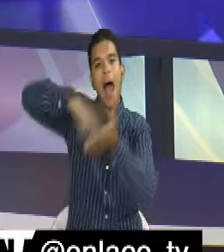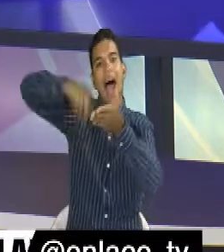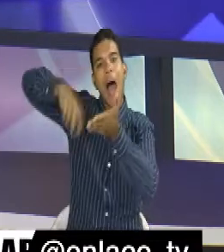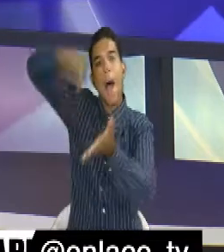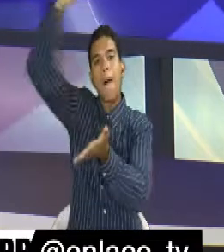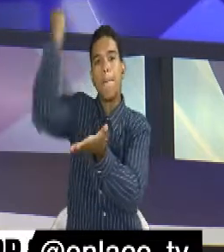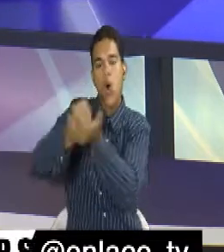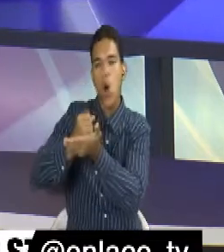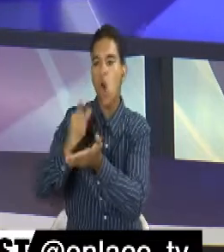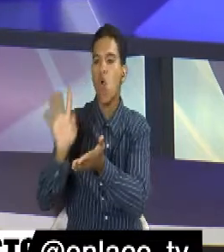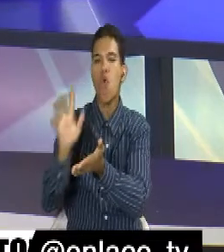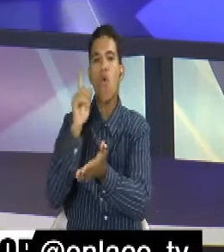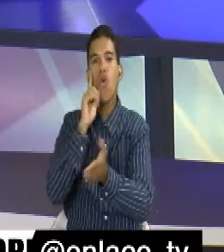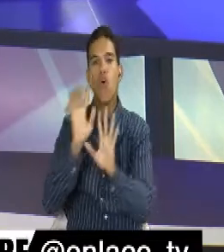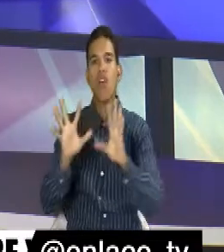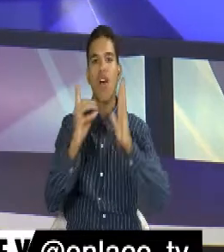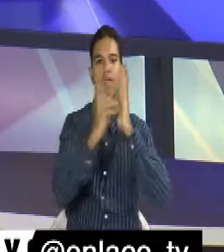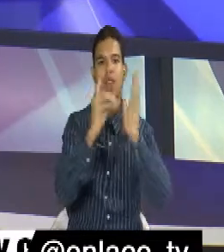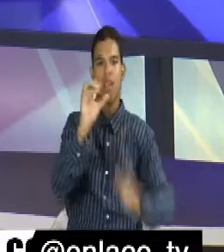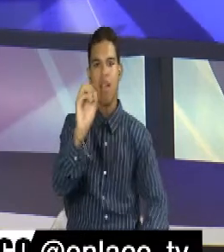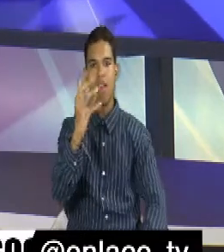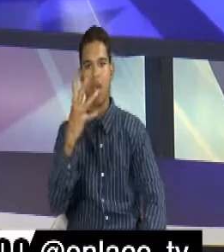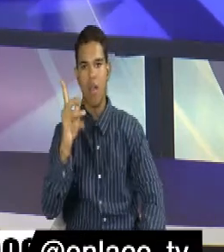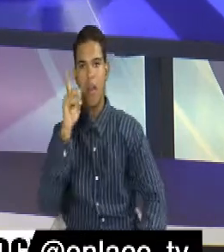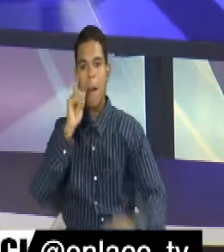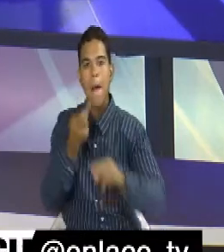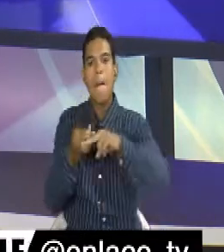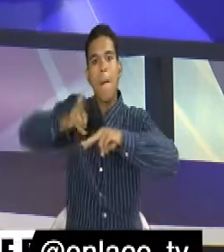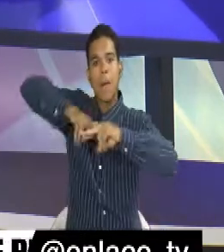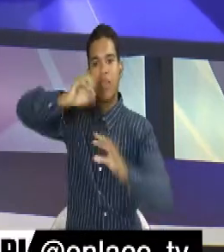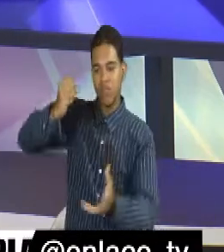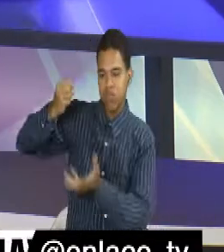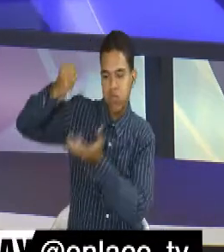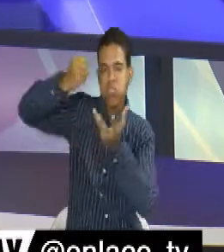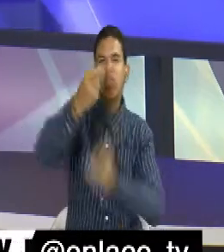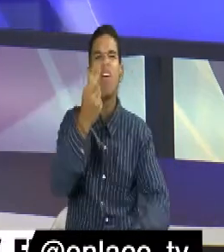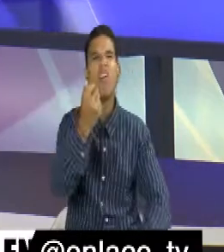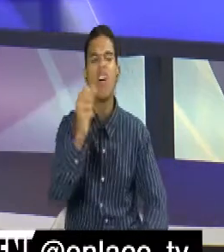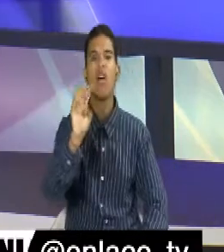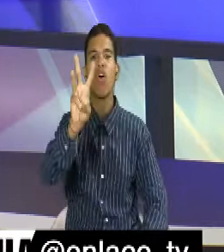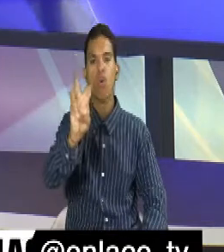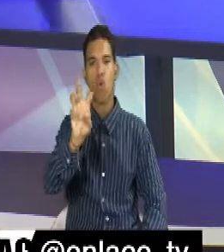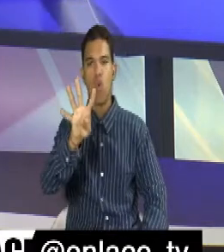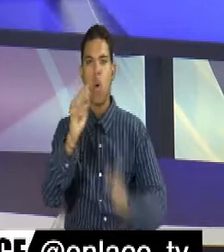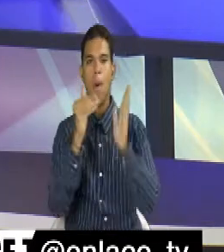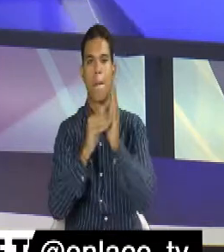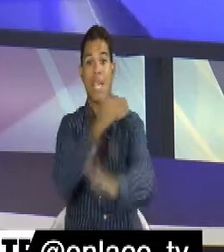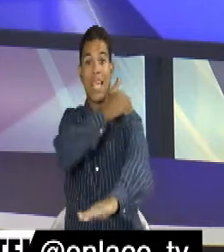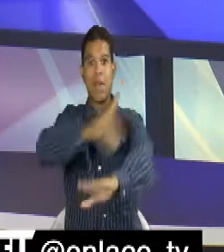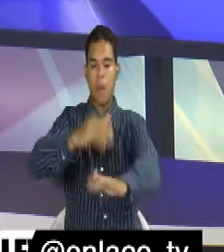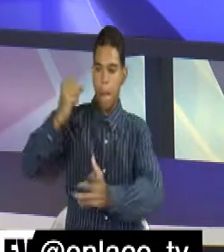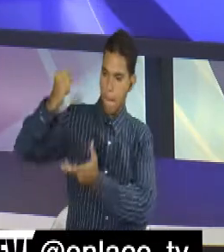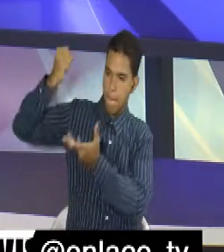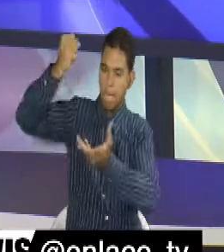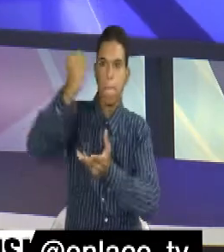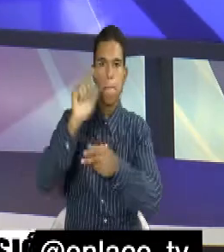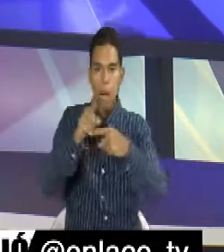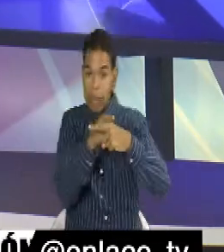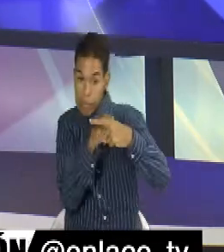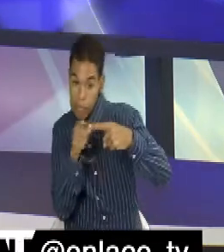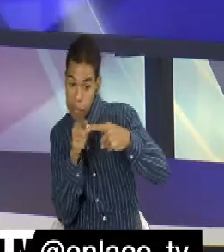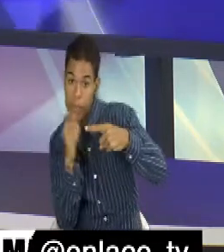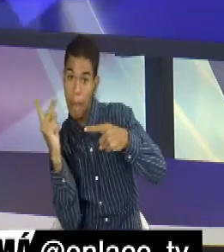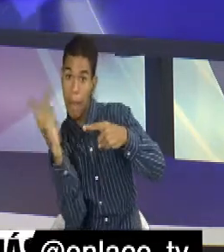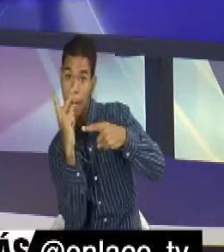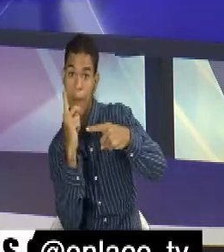de acuerdo 014 de adición presupuestal por el orden de 84 mil millones de pesos. Se espera ahora que el viernes sea